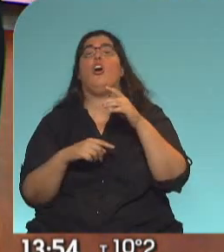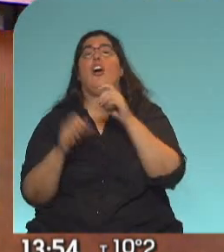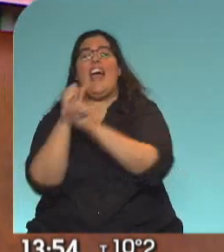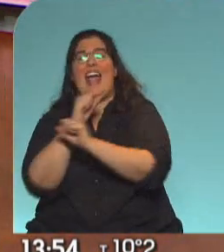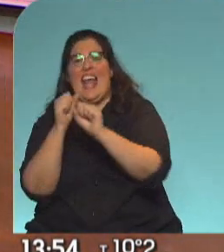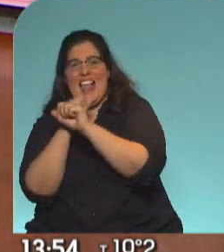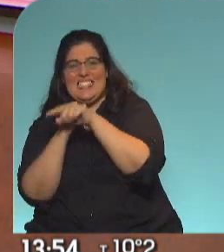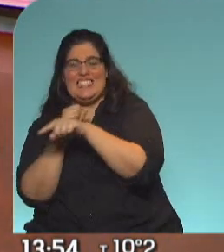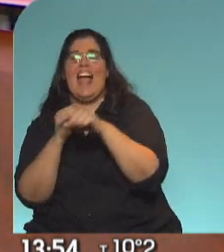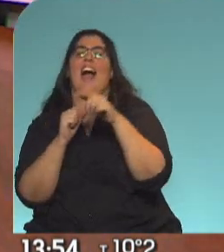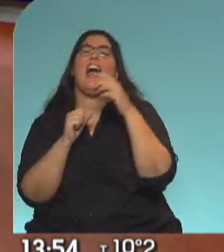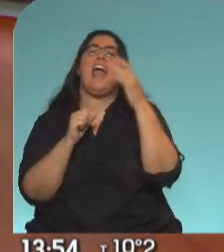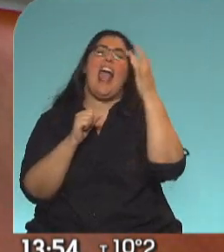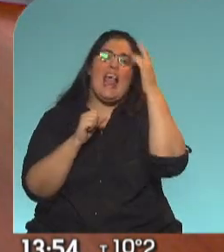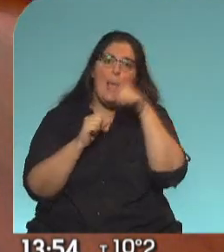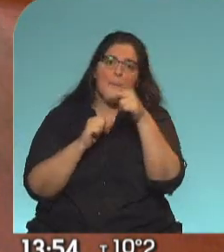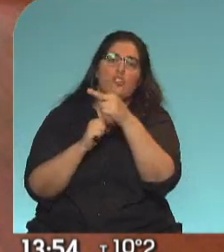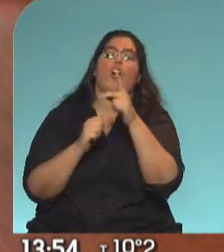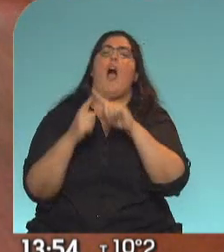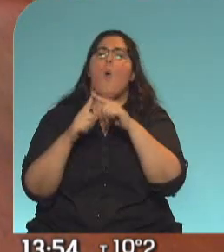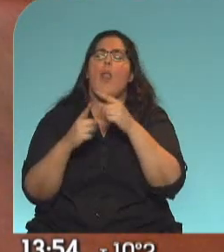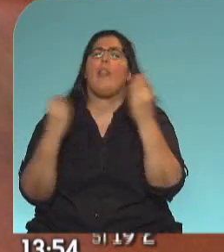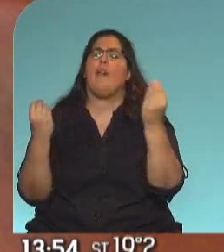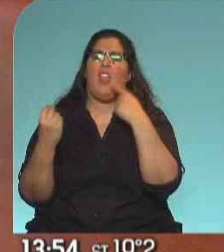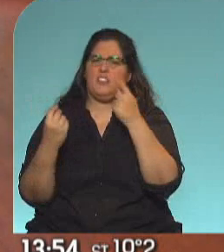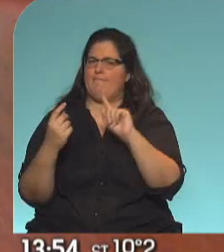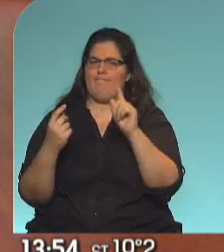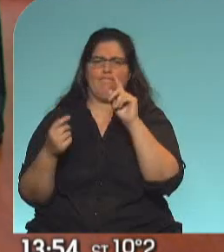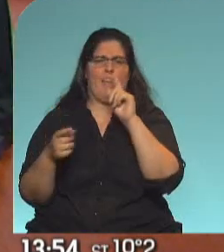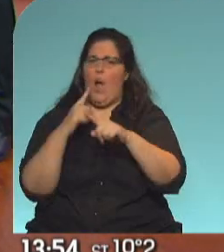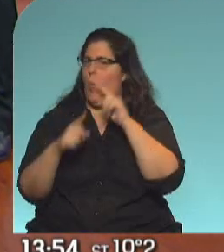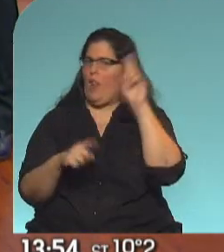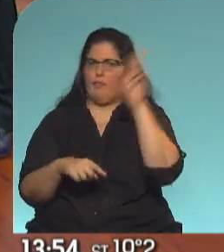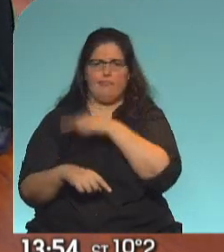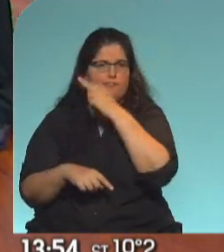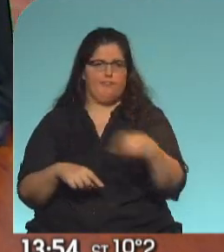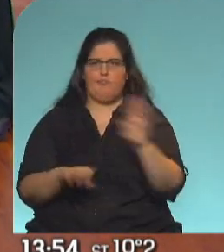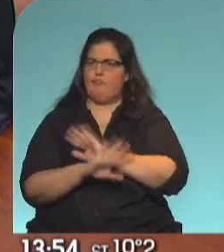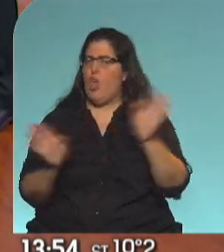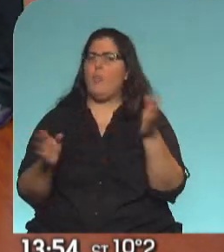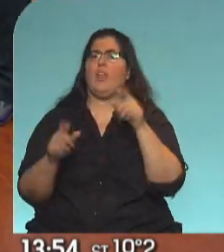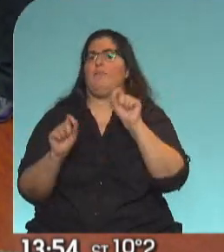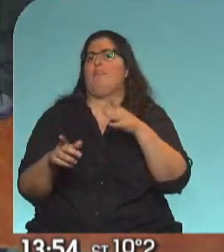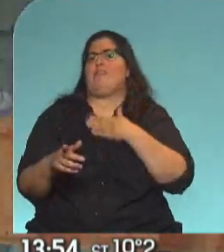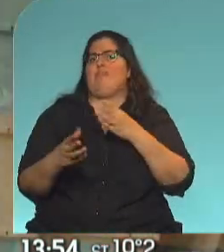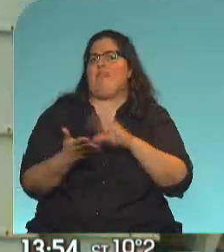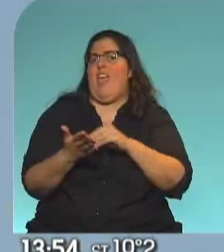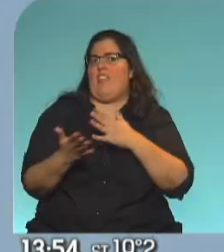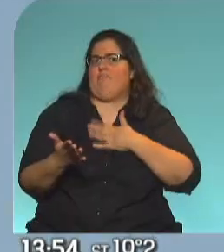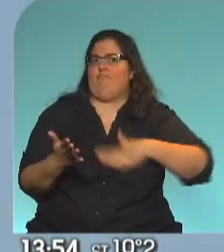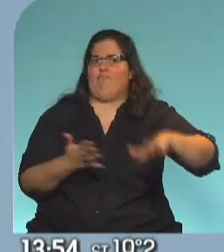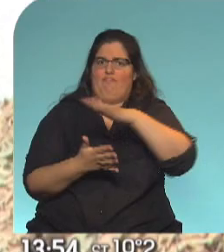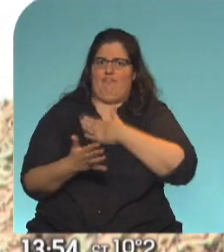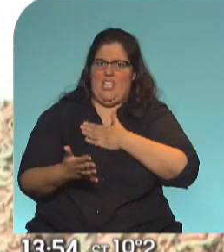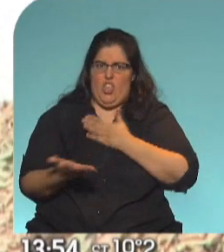un acuerdo que desde Turquía dijeron que lo consideraron un acuerdo nulo porque está en su territorio, ¿no? Entonces Sí. ahí empezamos a